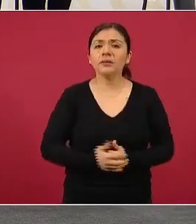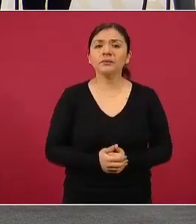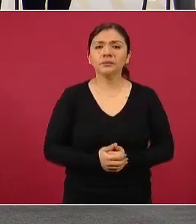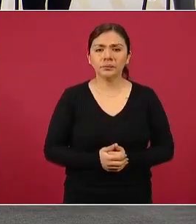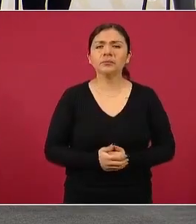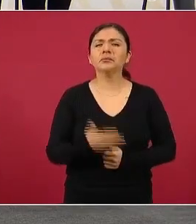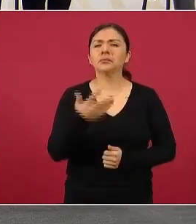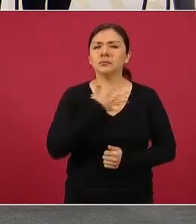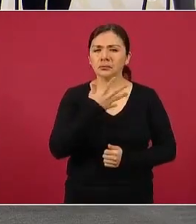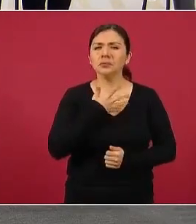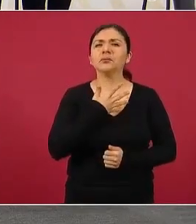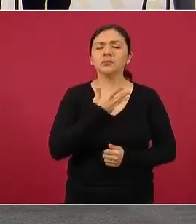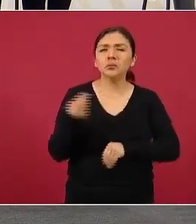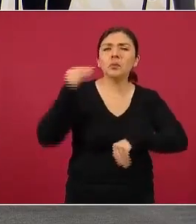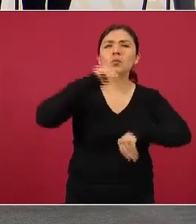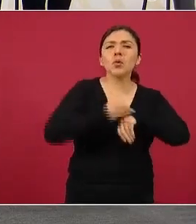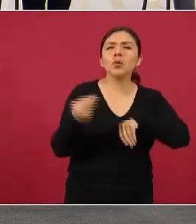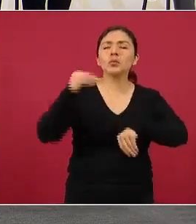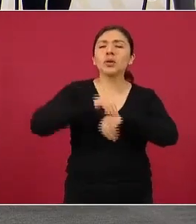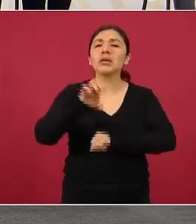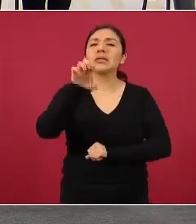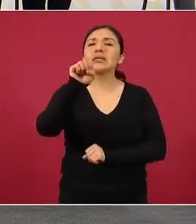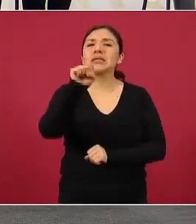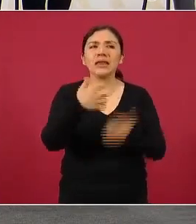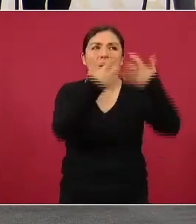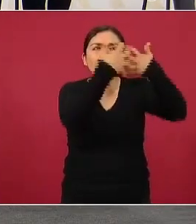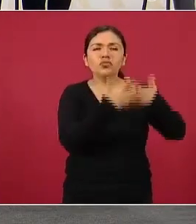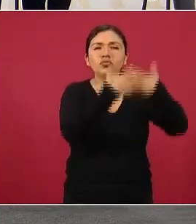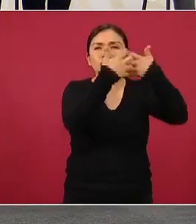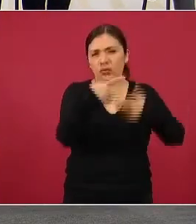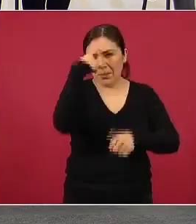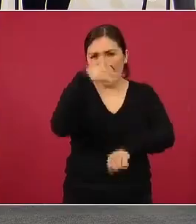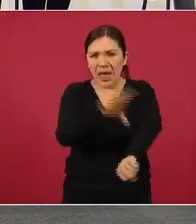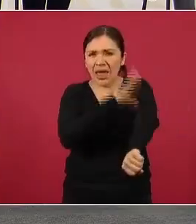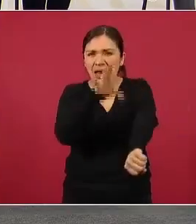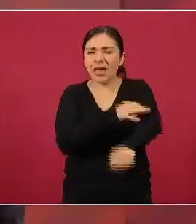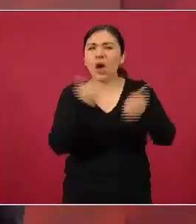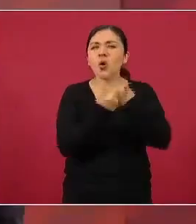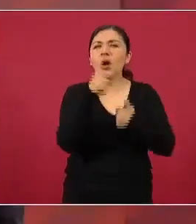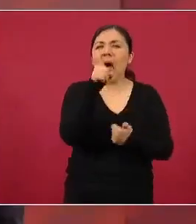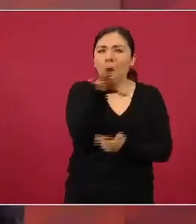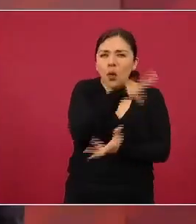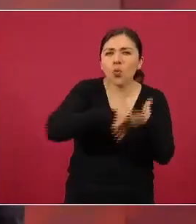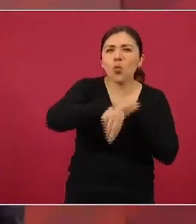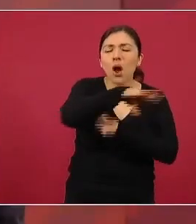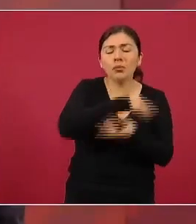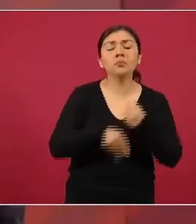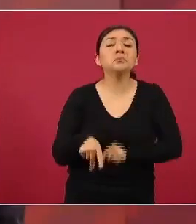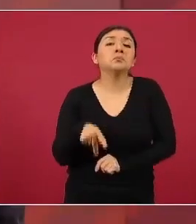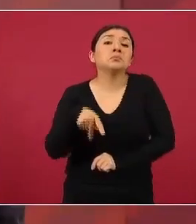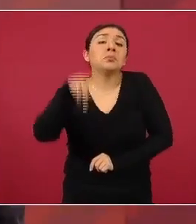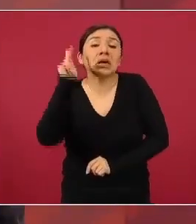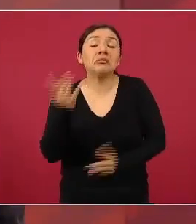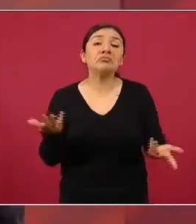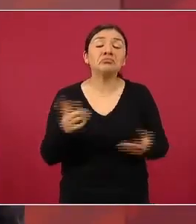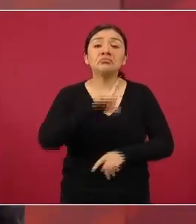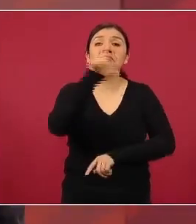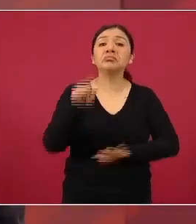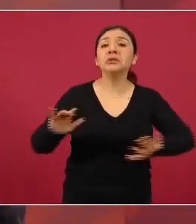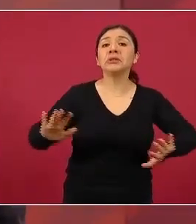Quedaron 60 hidroeléctricas. Pero resulta que con la política neoliberal,